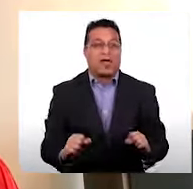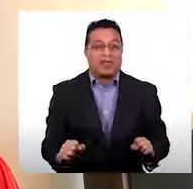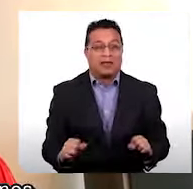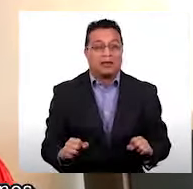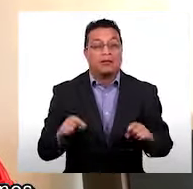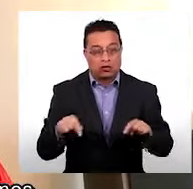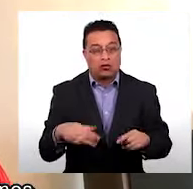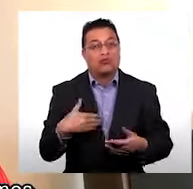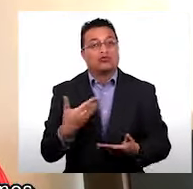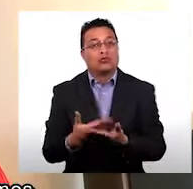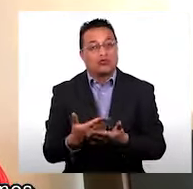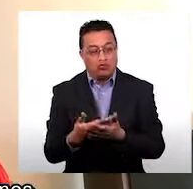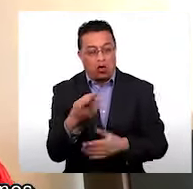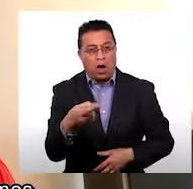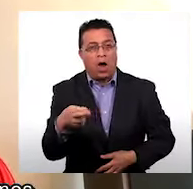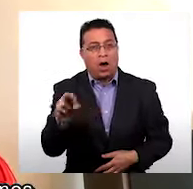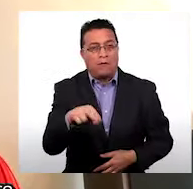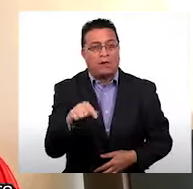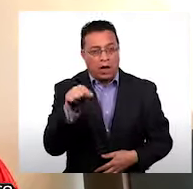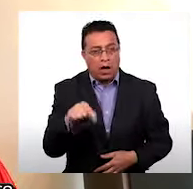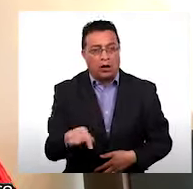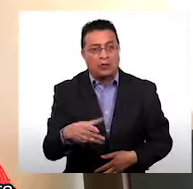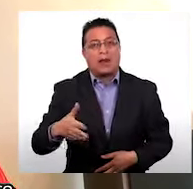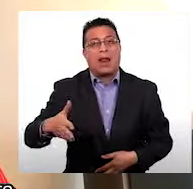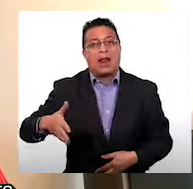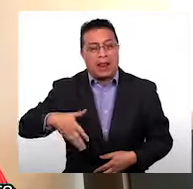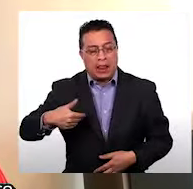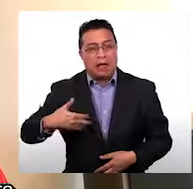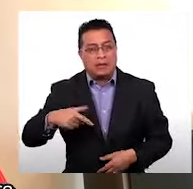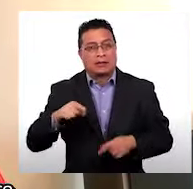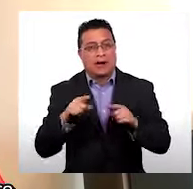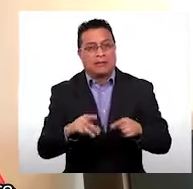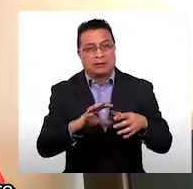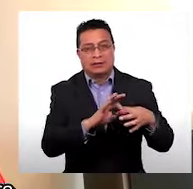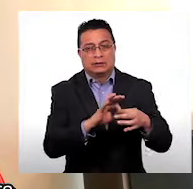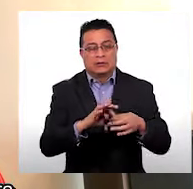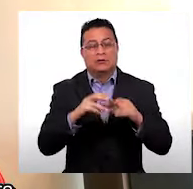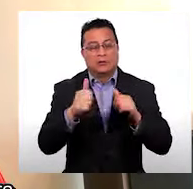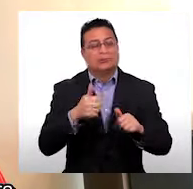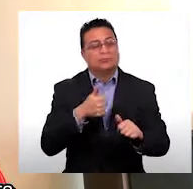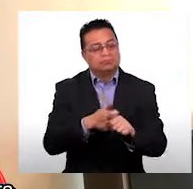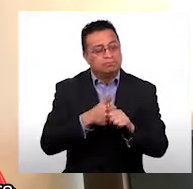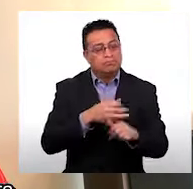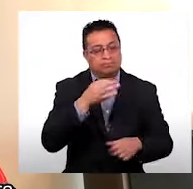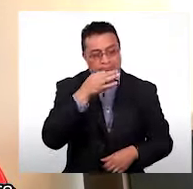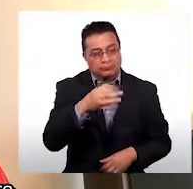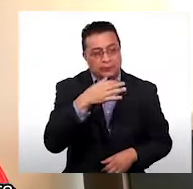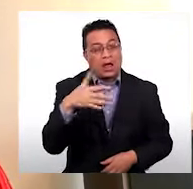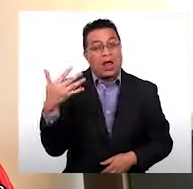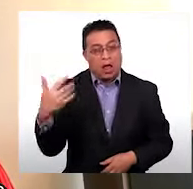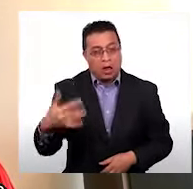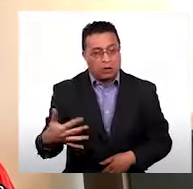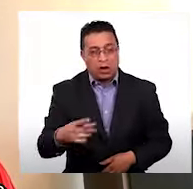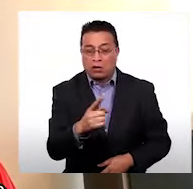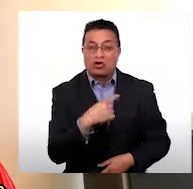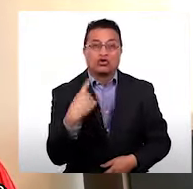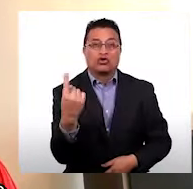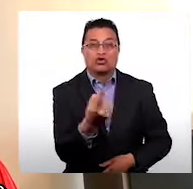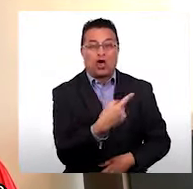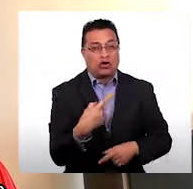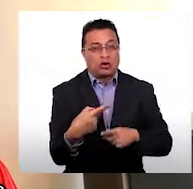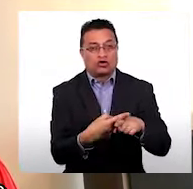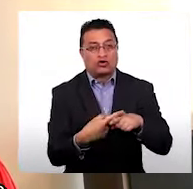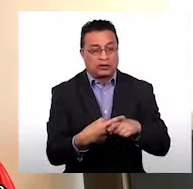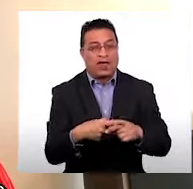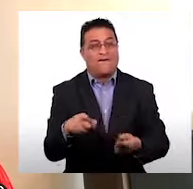recuperar. Y por eso es que aprovechamos una vez más este caso lamentable para insistir en la importancia que tiene que